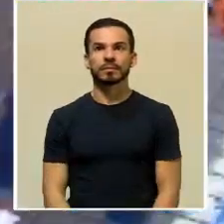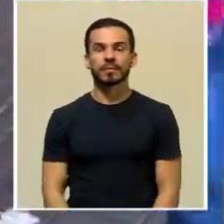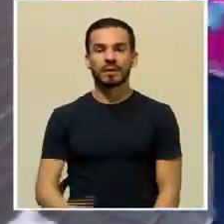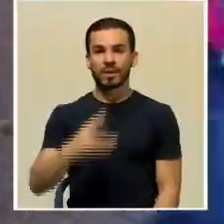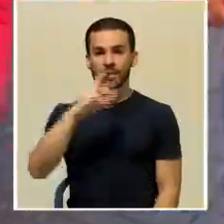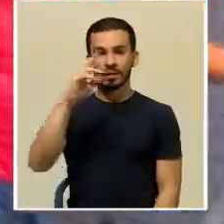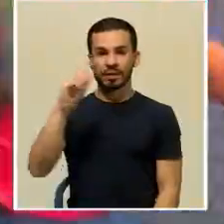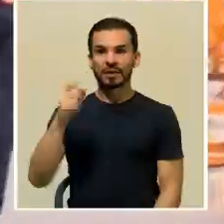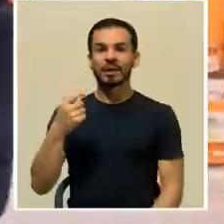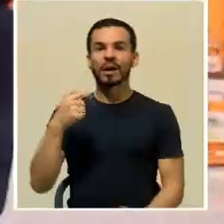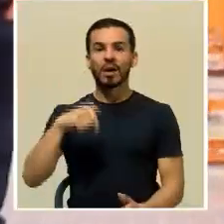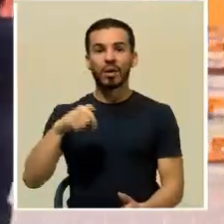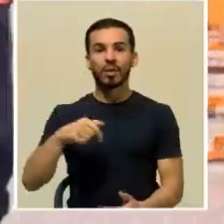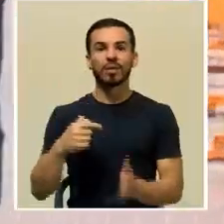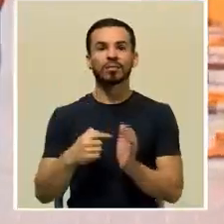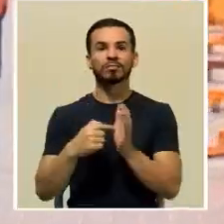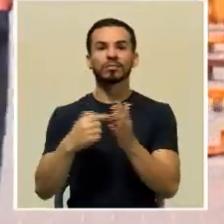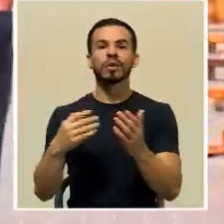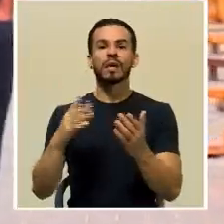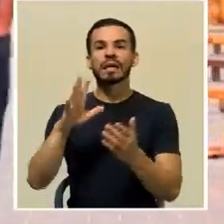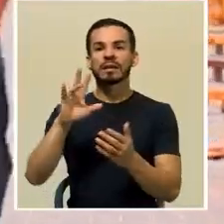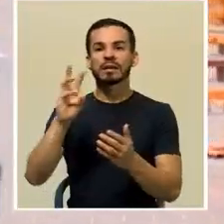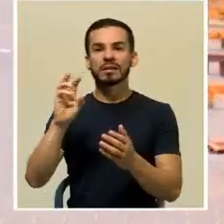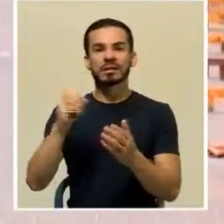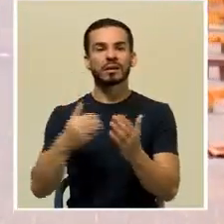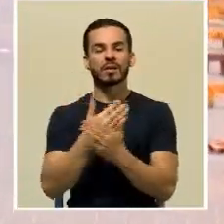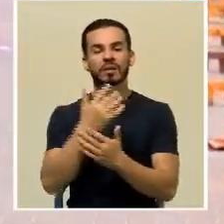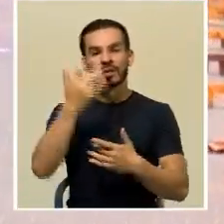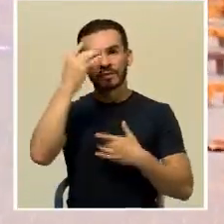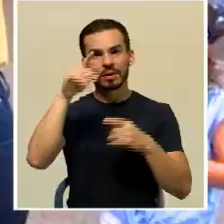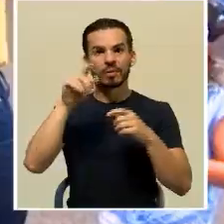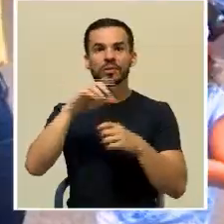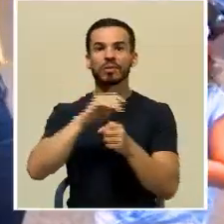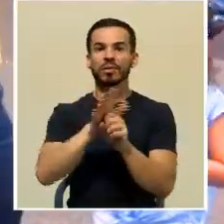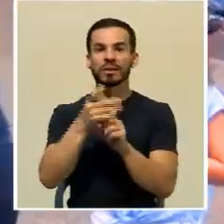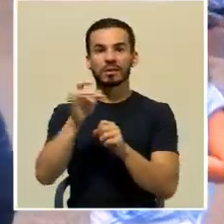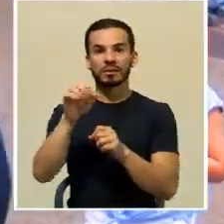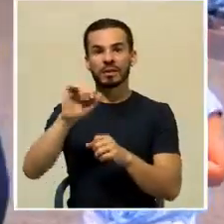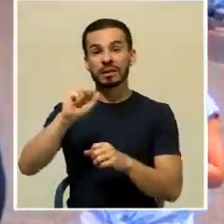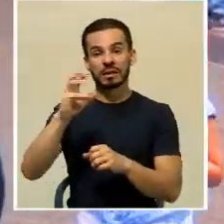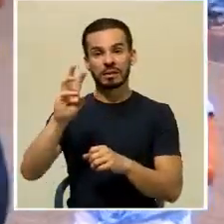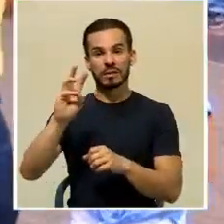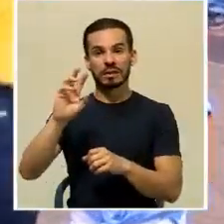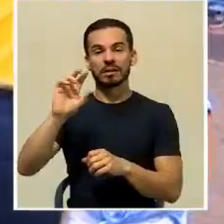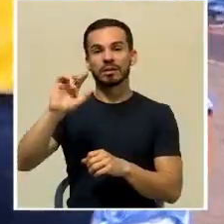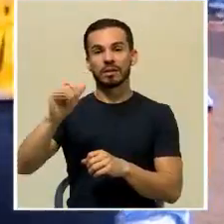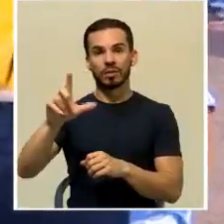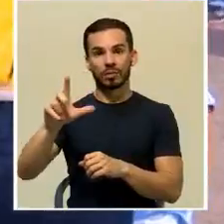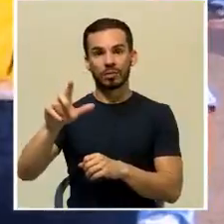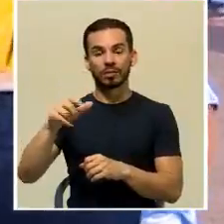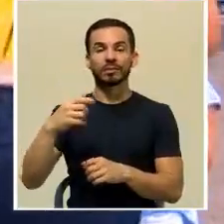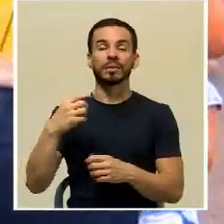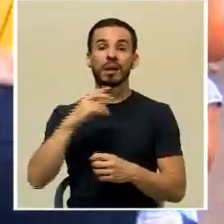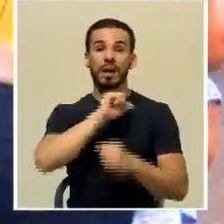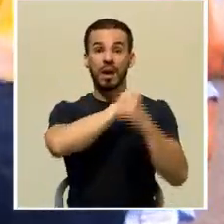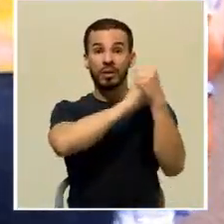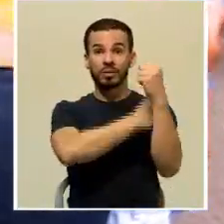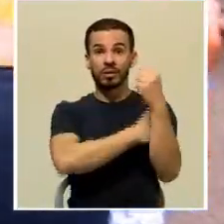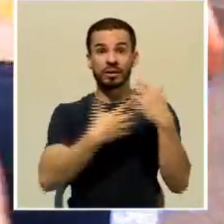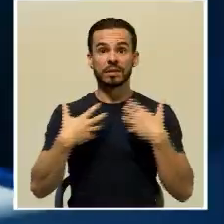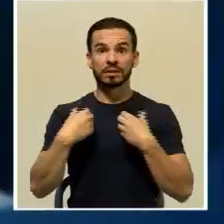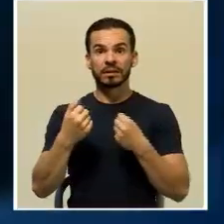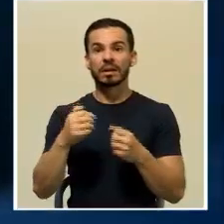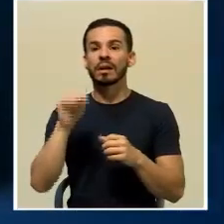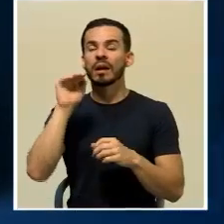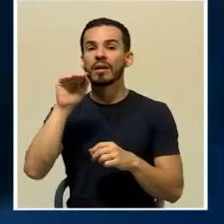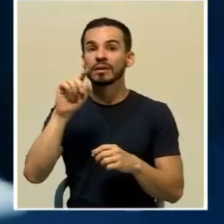Costa Rica registró 560 nuevos contagios de COVID-19 este 16 de julio, mientras las autoridades sanitarias